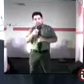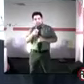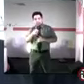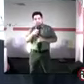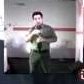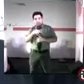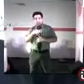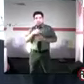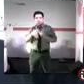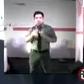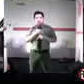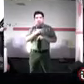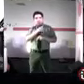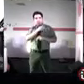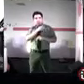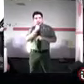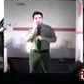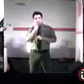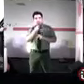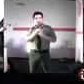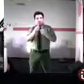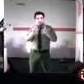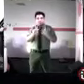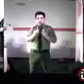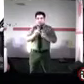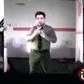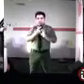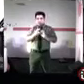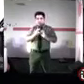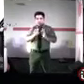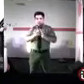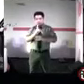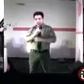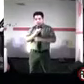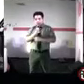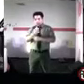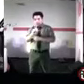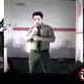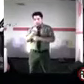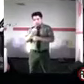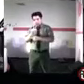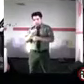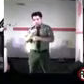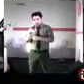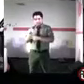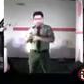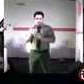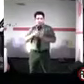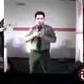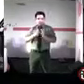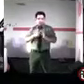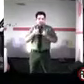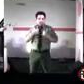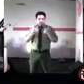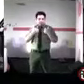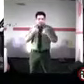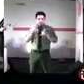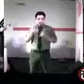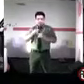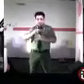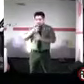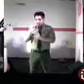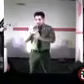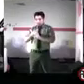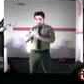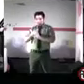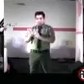en halcones y cuidadores de plazas. Y tal es el caso de Daniel Ortiz Martínez de Río Bravo, un joven ingeniero a quien